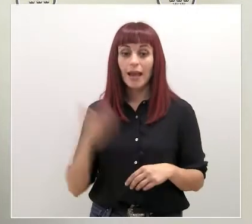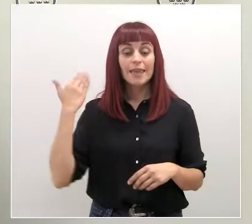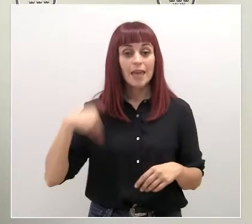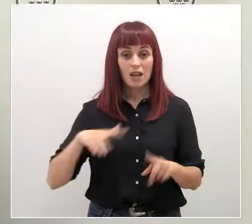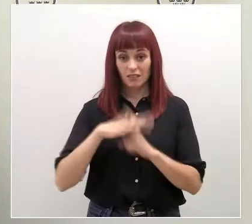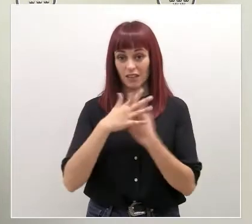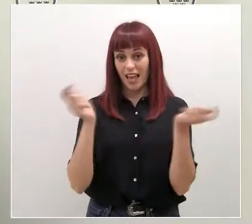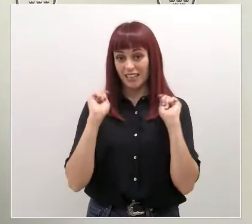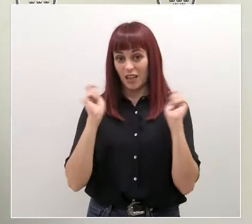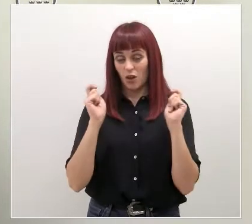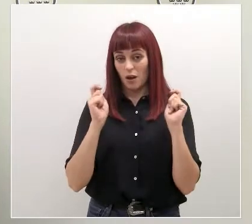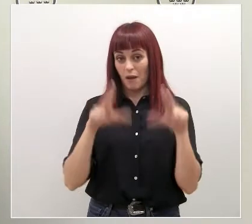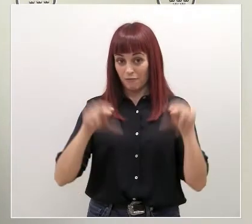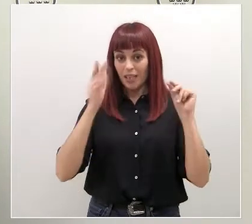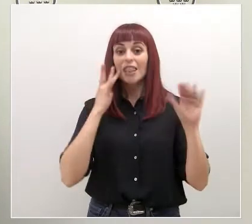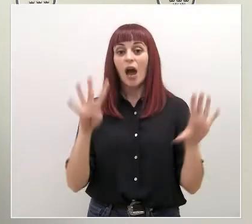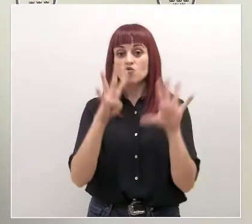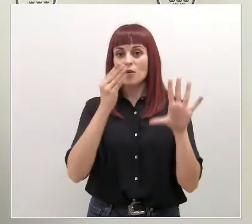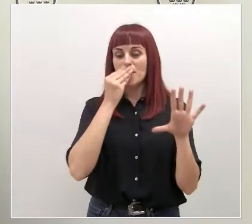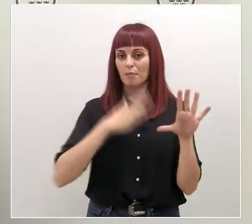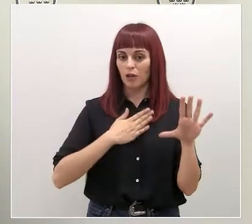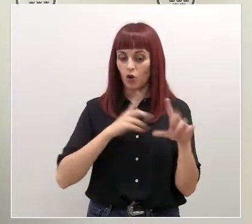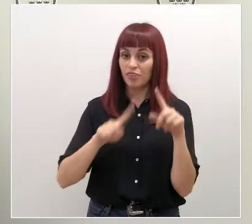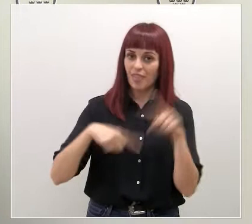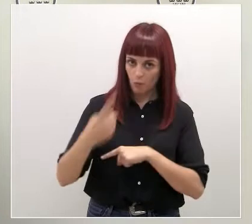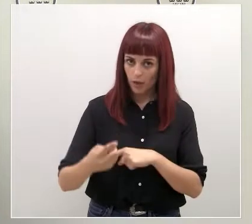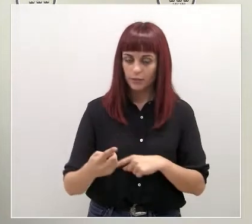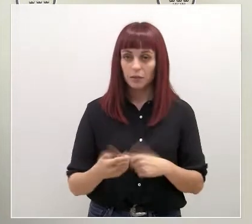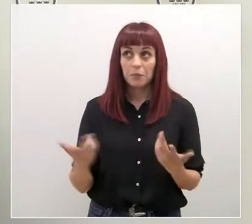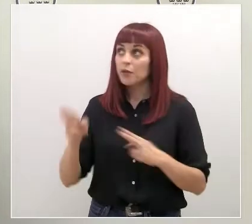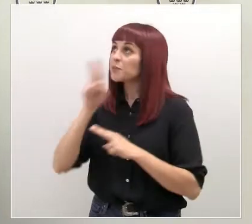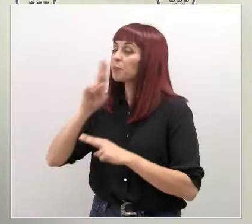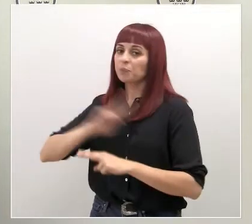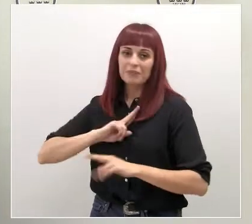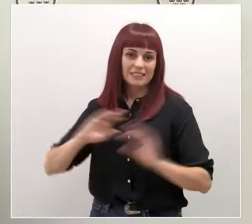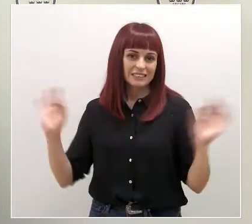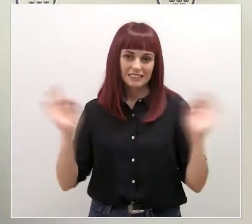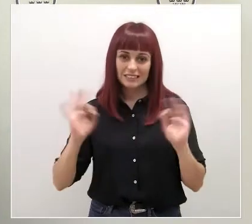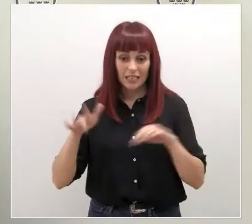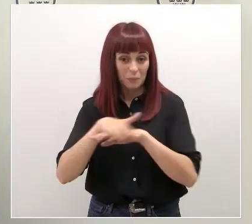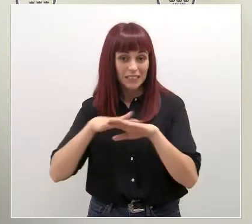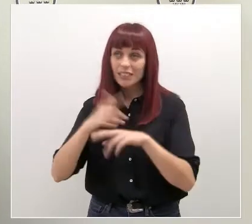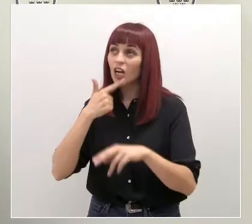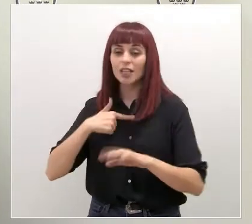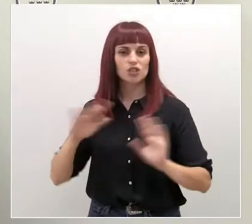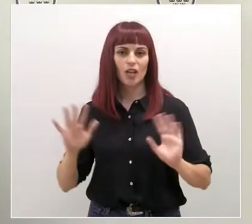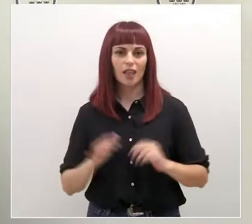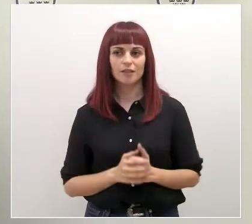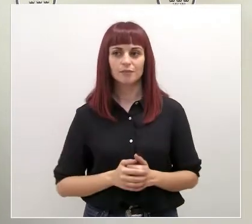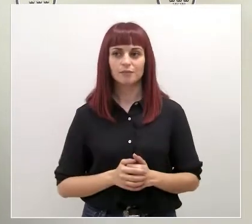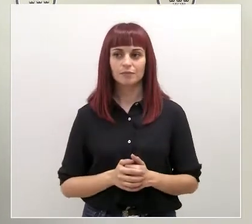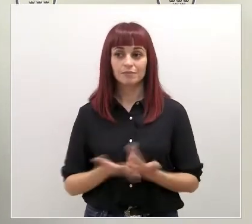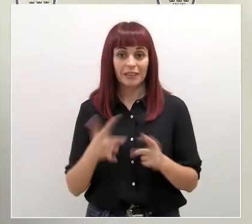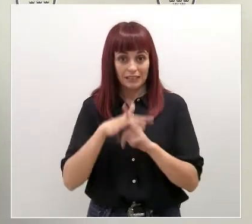finalice el próximo 9 de mayo, no obteniendo, una vez más, respuesta alguna por el Ministerio. Y es